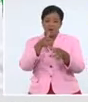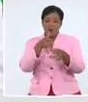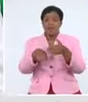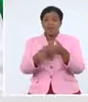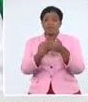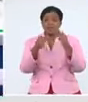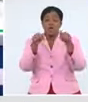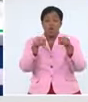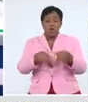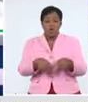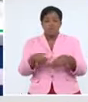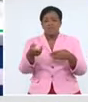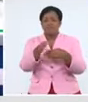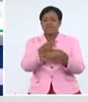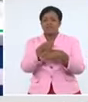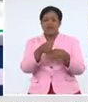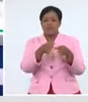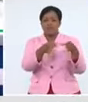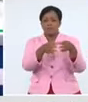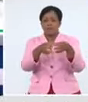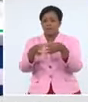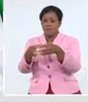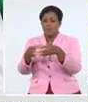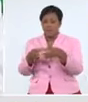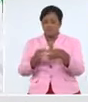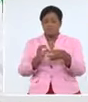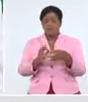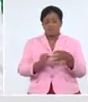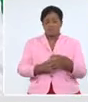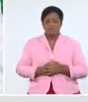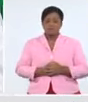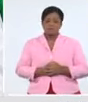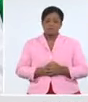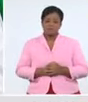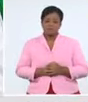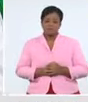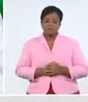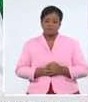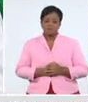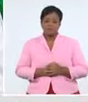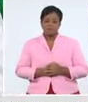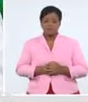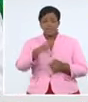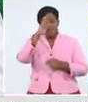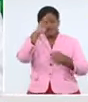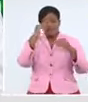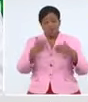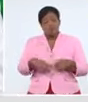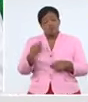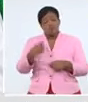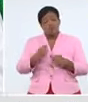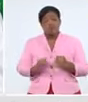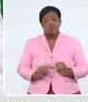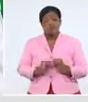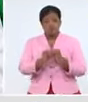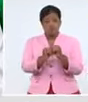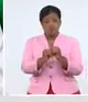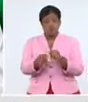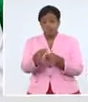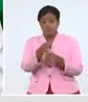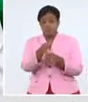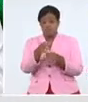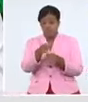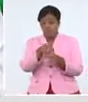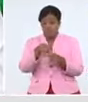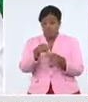diferentes territorios. Ellos serán convocados a nivel de las áreas de salud, serán convocados